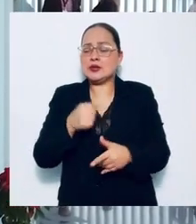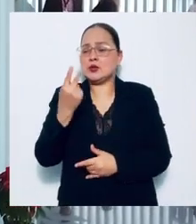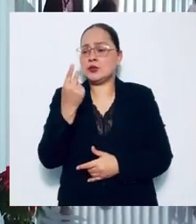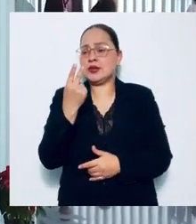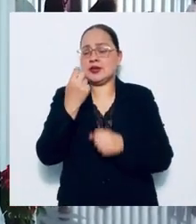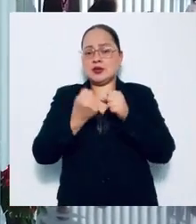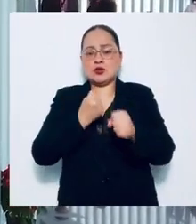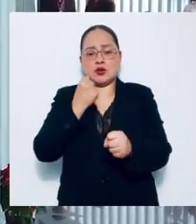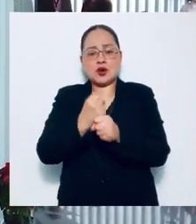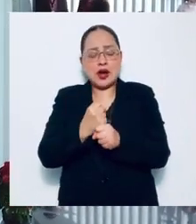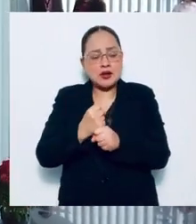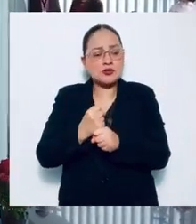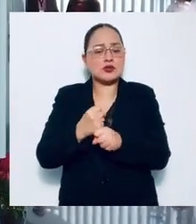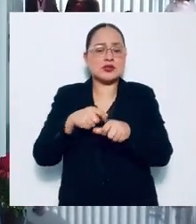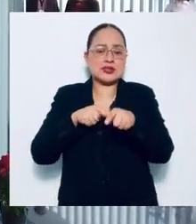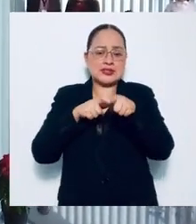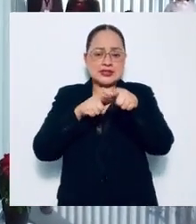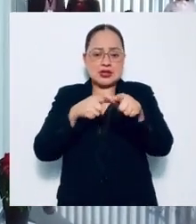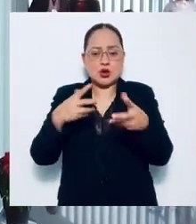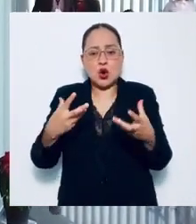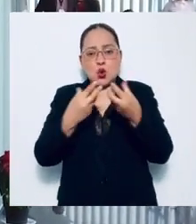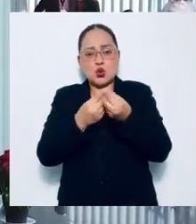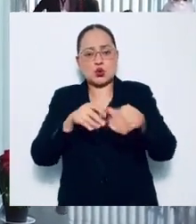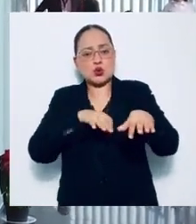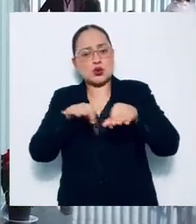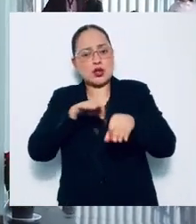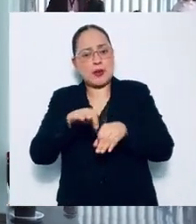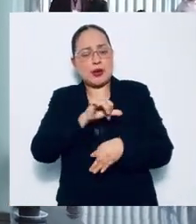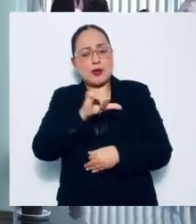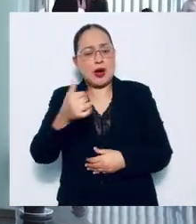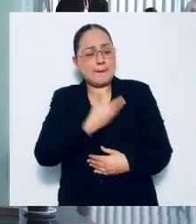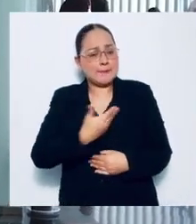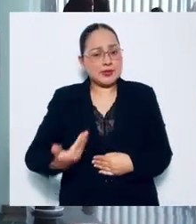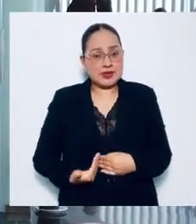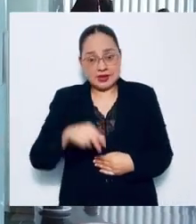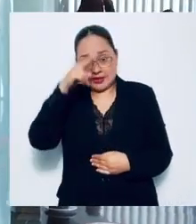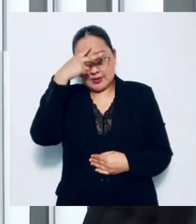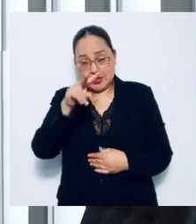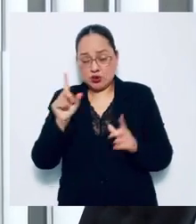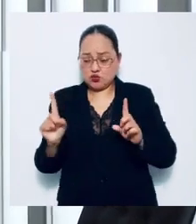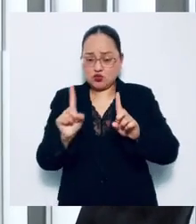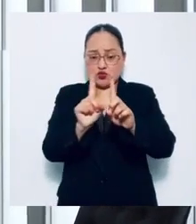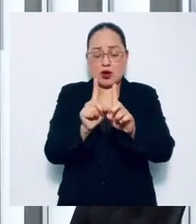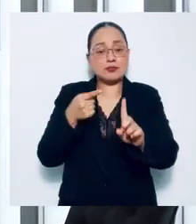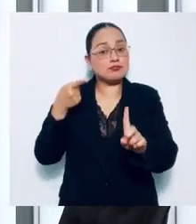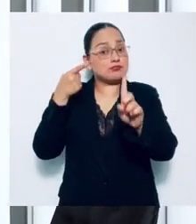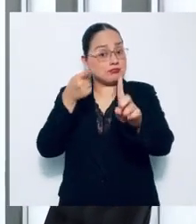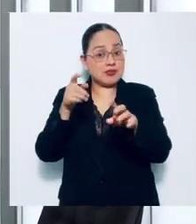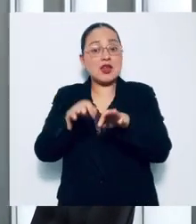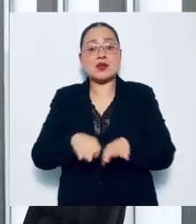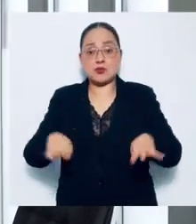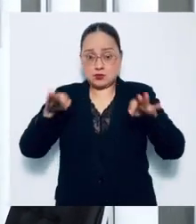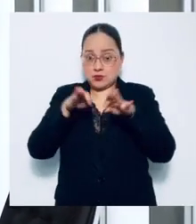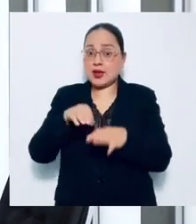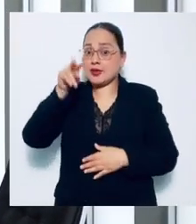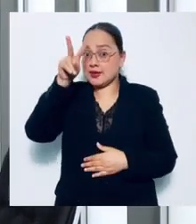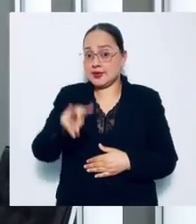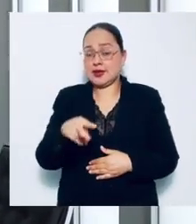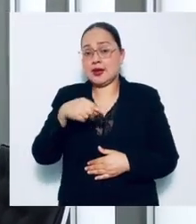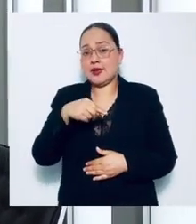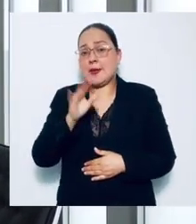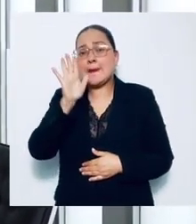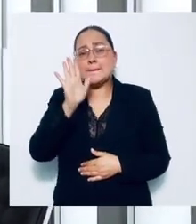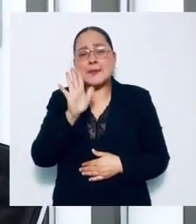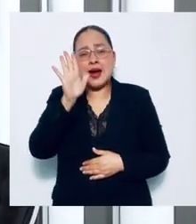durante 25 años colaborando con el hoy presidente de México. Fue un reto grande porque se